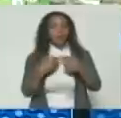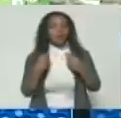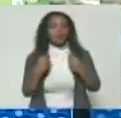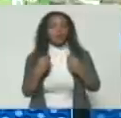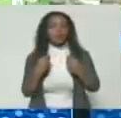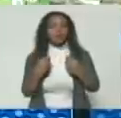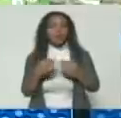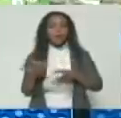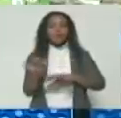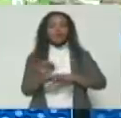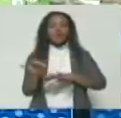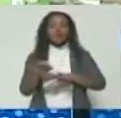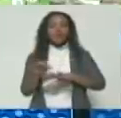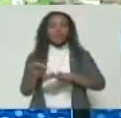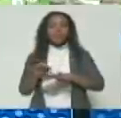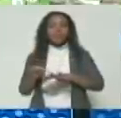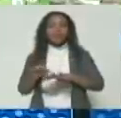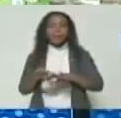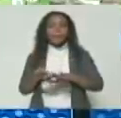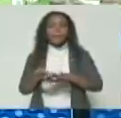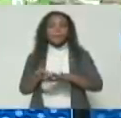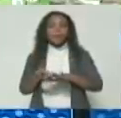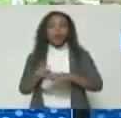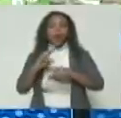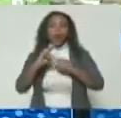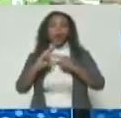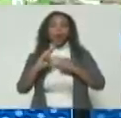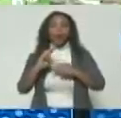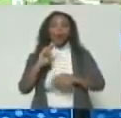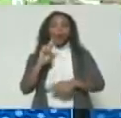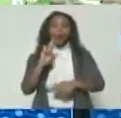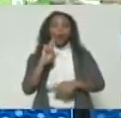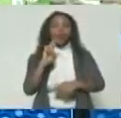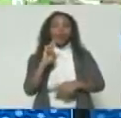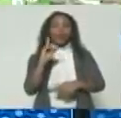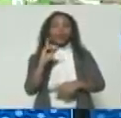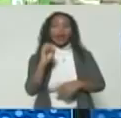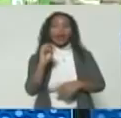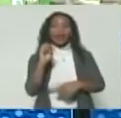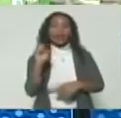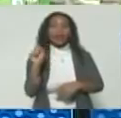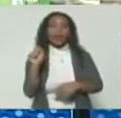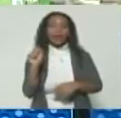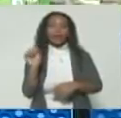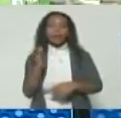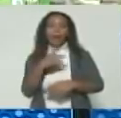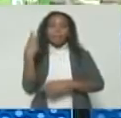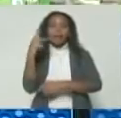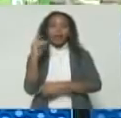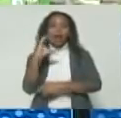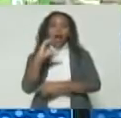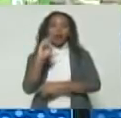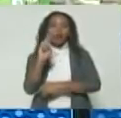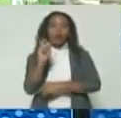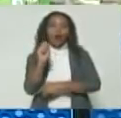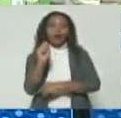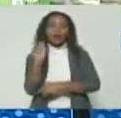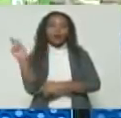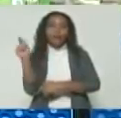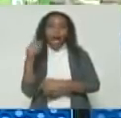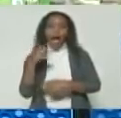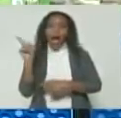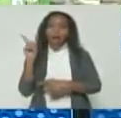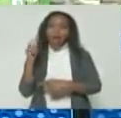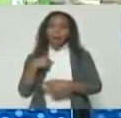el municipio Urdaneta, parroquia Cuba. Allá están mis vecinos.